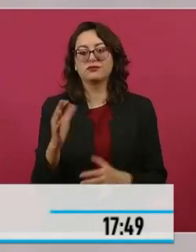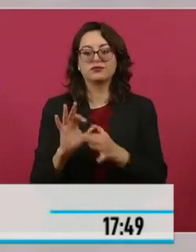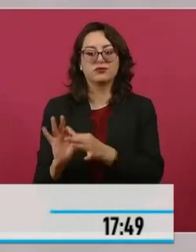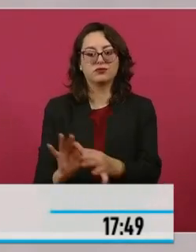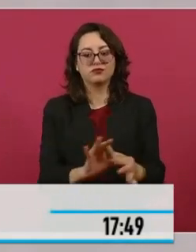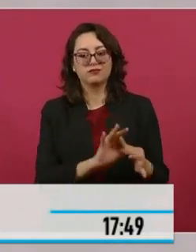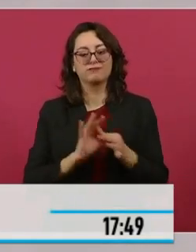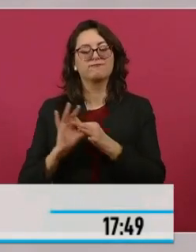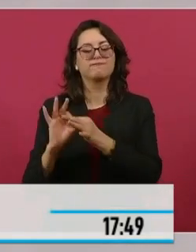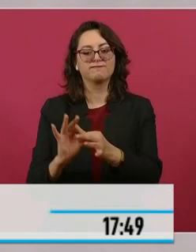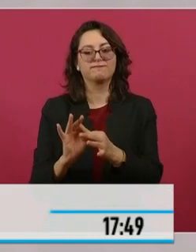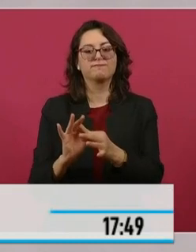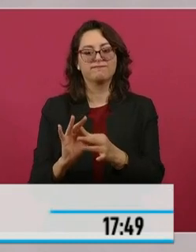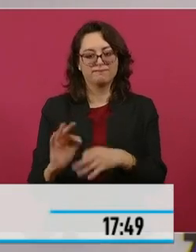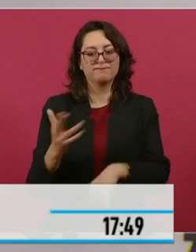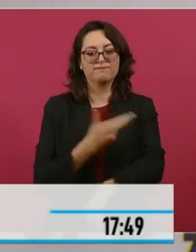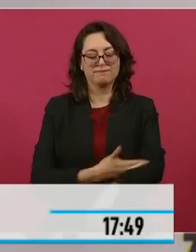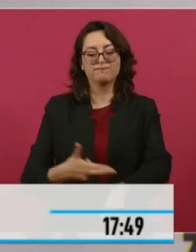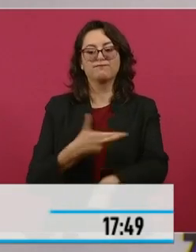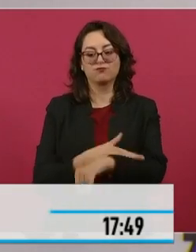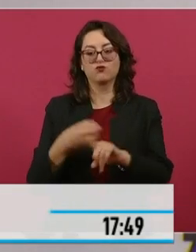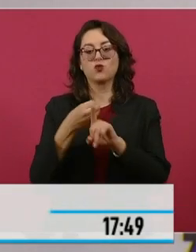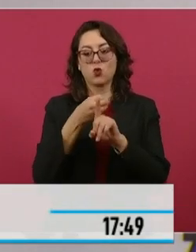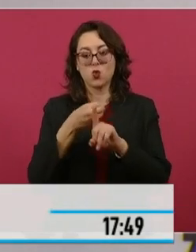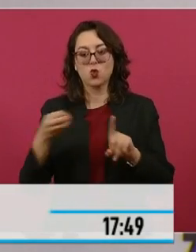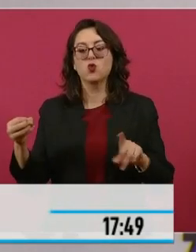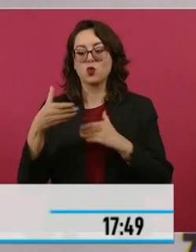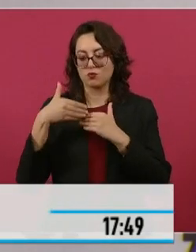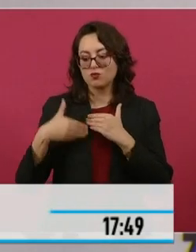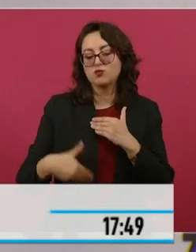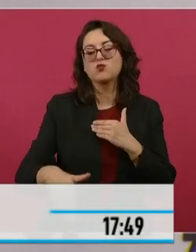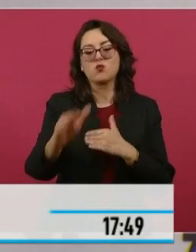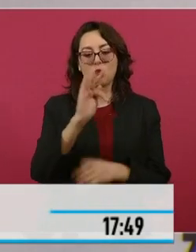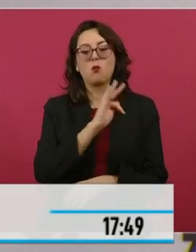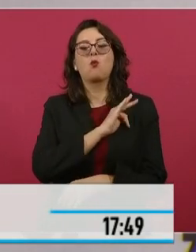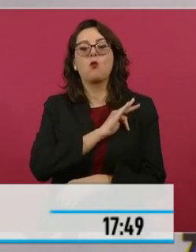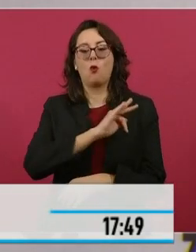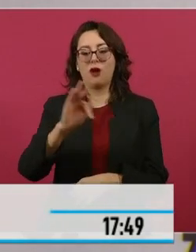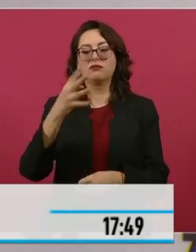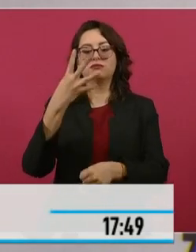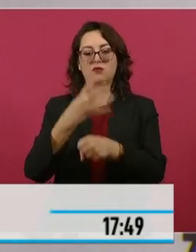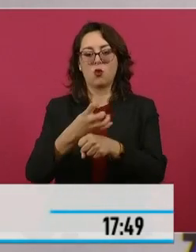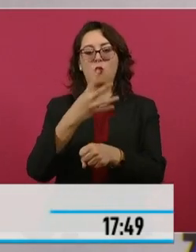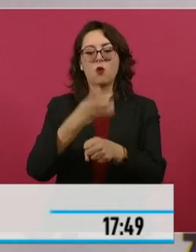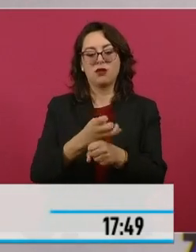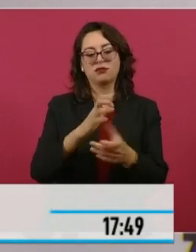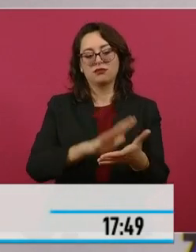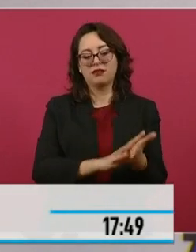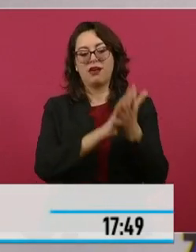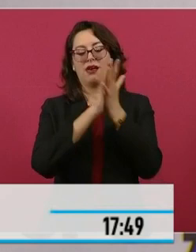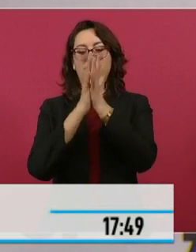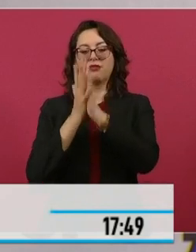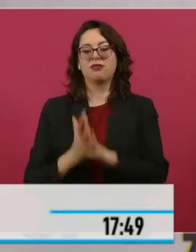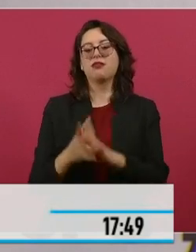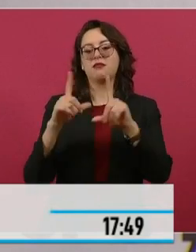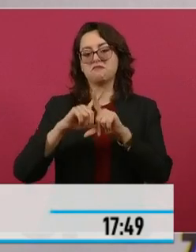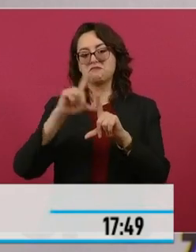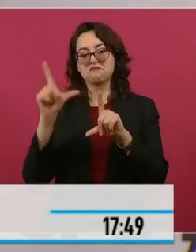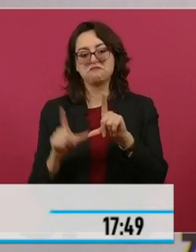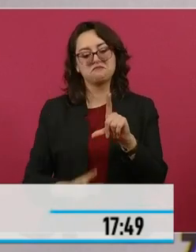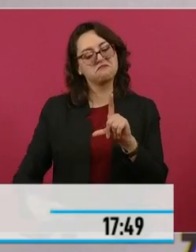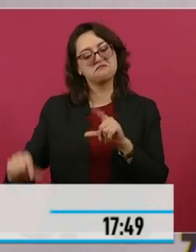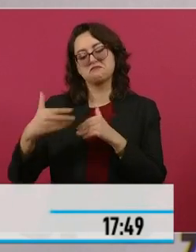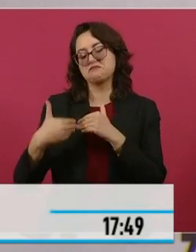y organizado hizo posible la cuarta transformación de la vida pública de nuestro